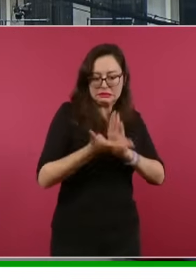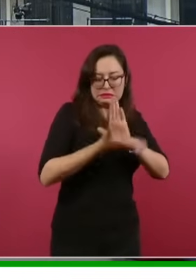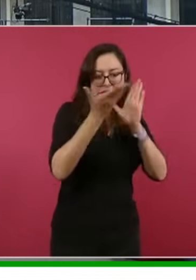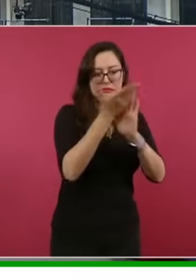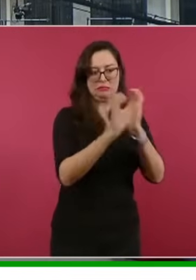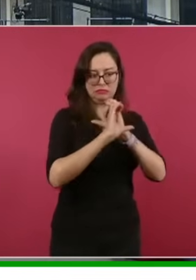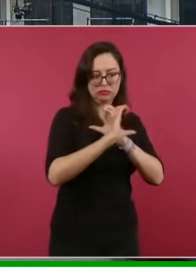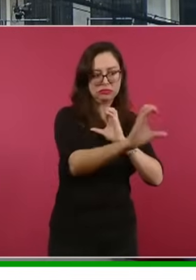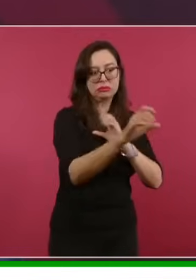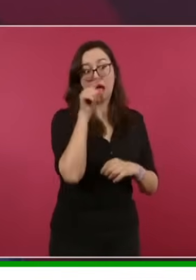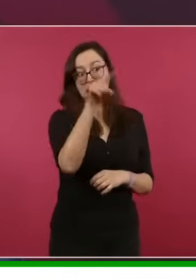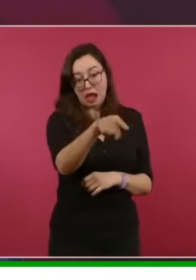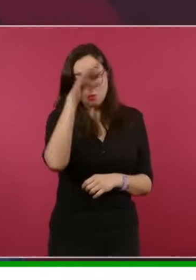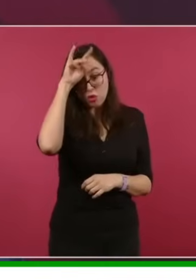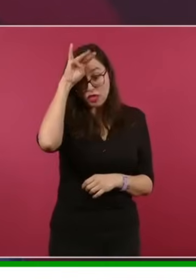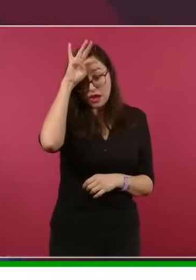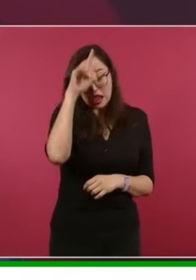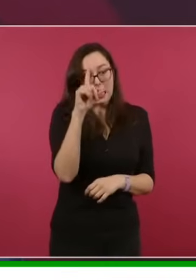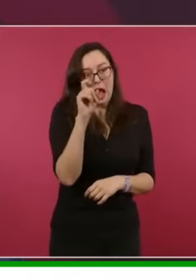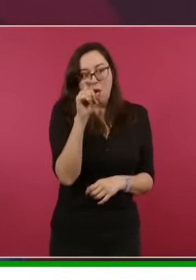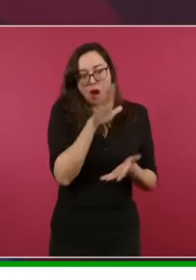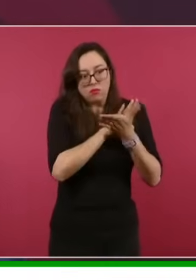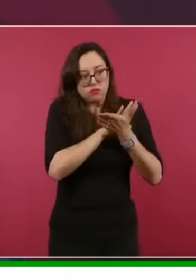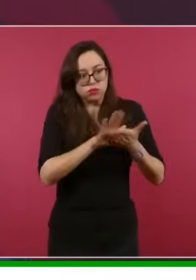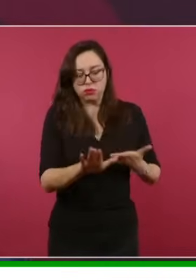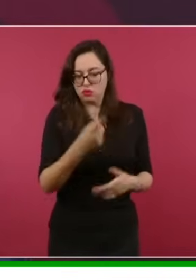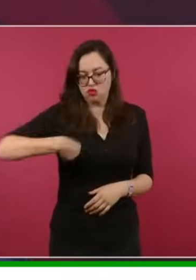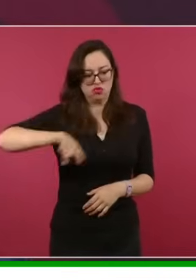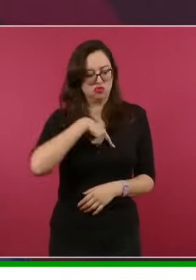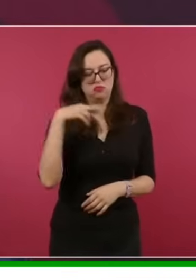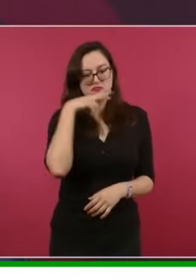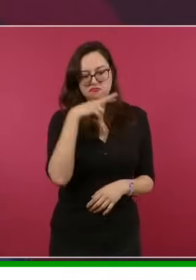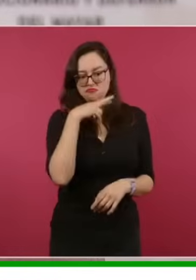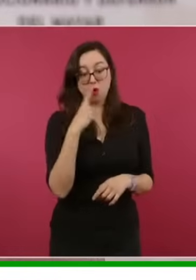en Monterrey, lo hicimos en un año.